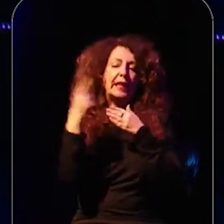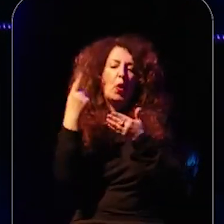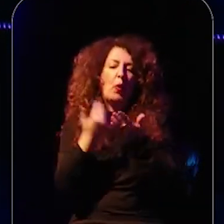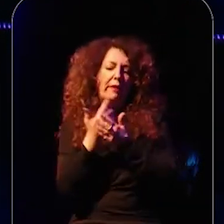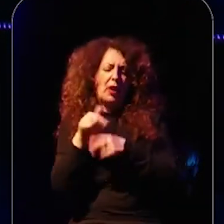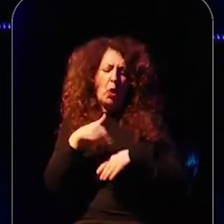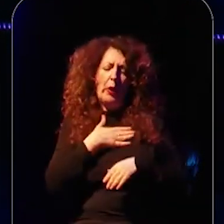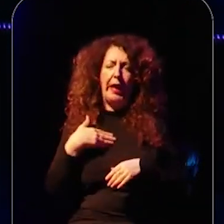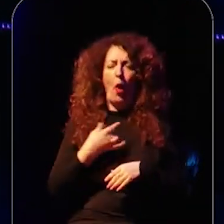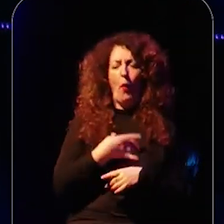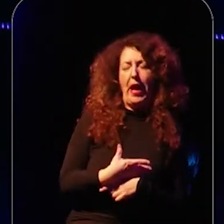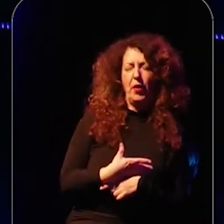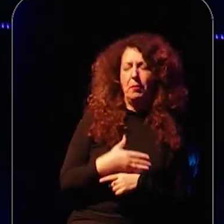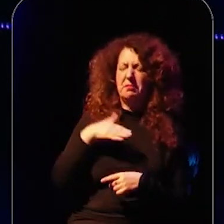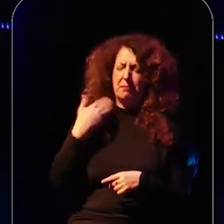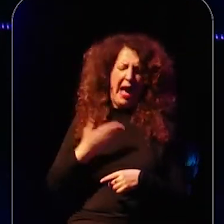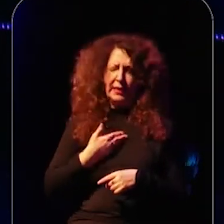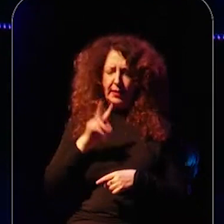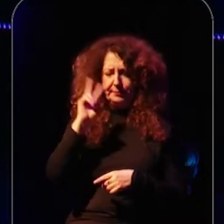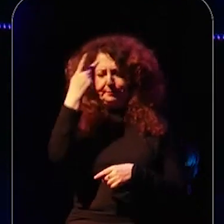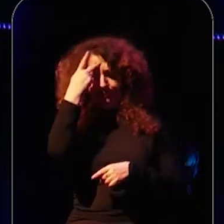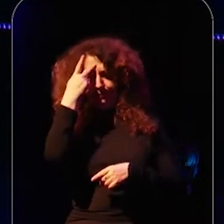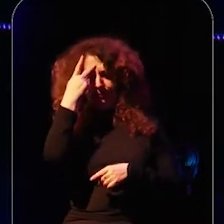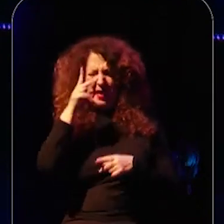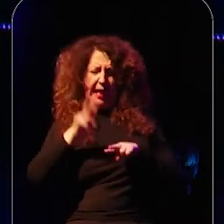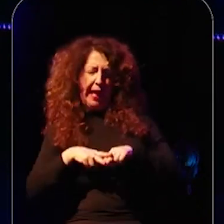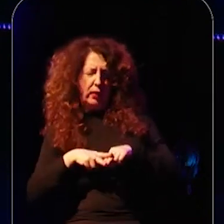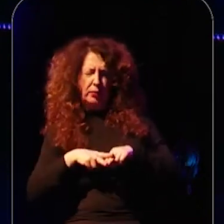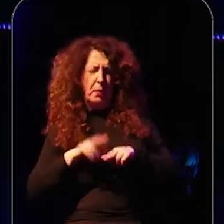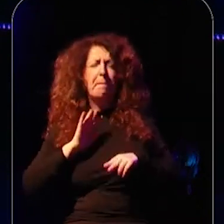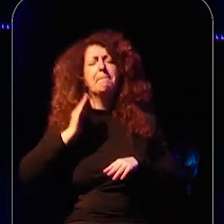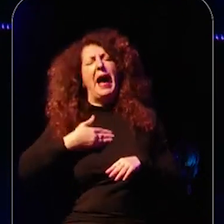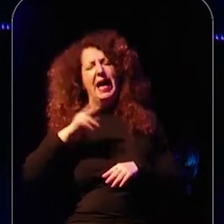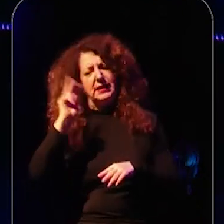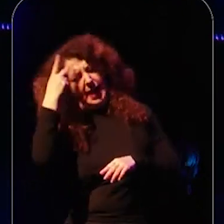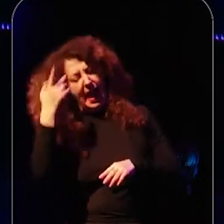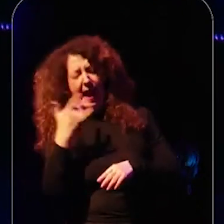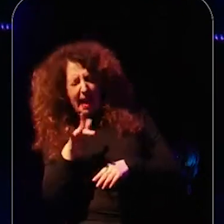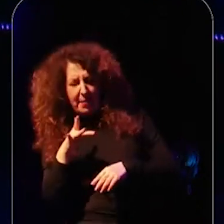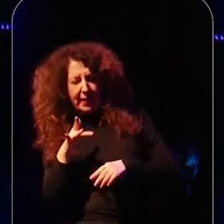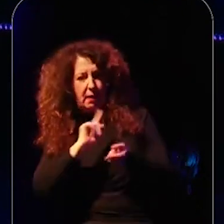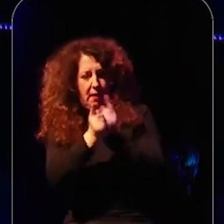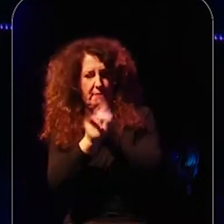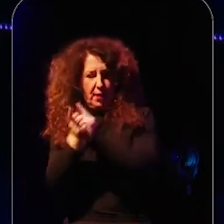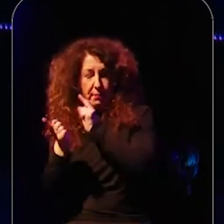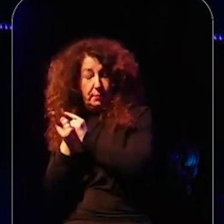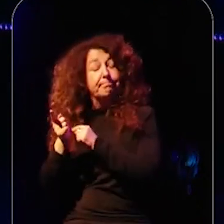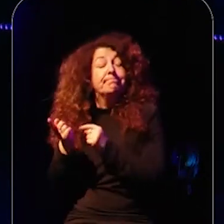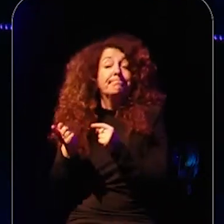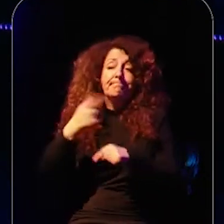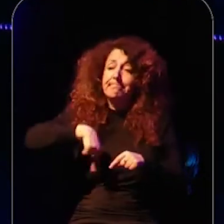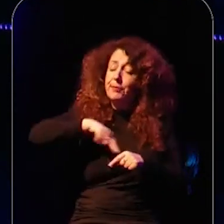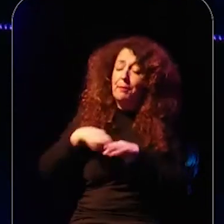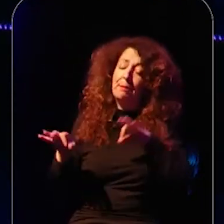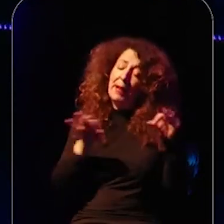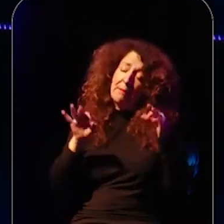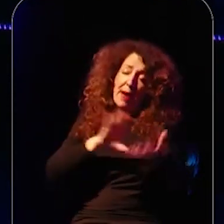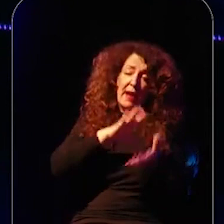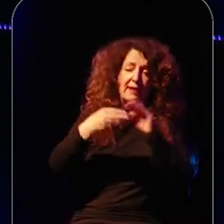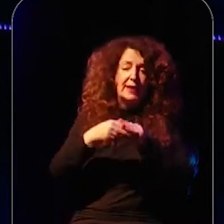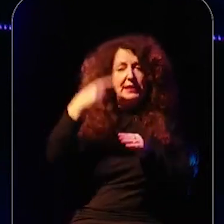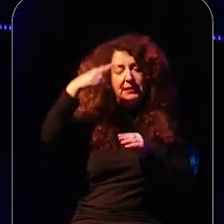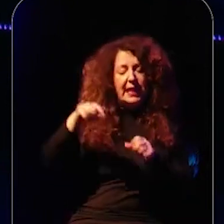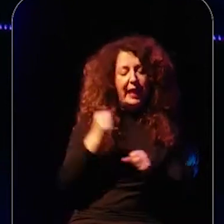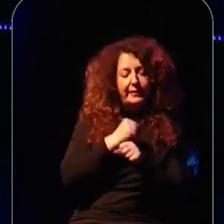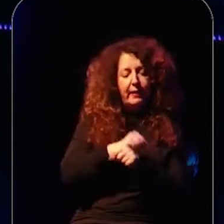cosas blancas, al día siguiente las quiere negras y al siguiente amarillas. Y tú tienes que estar lo mejor preparado posible para adaptarte. Y aunque tengas que rehacer el trabajo